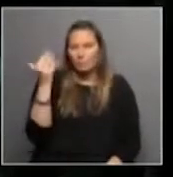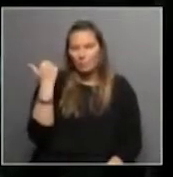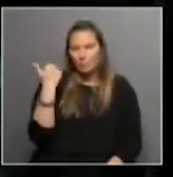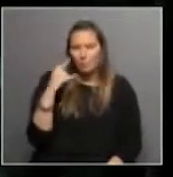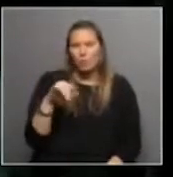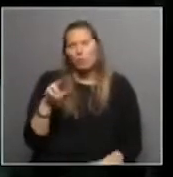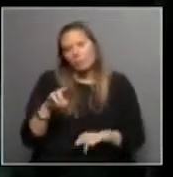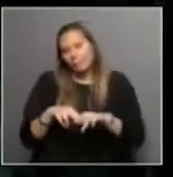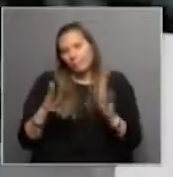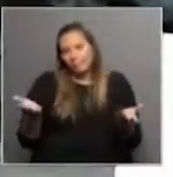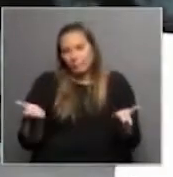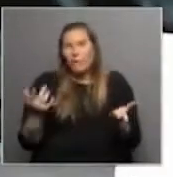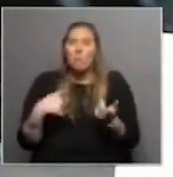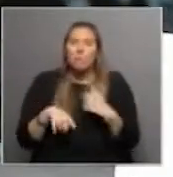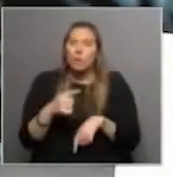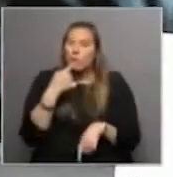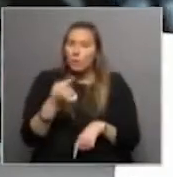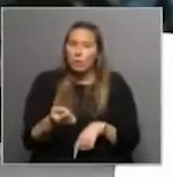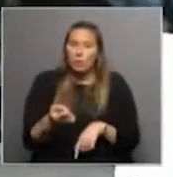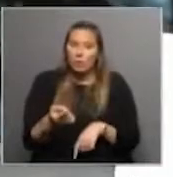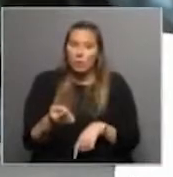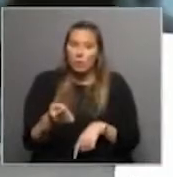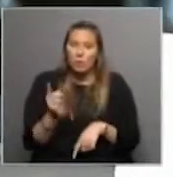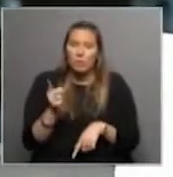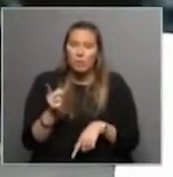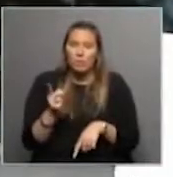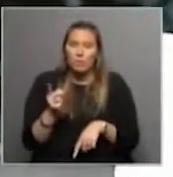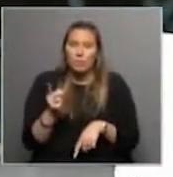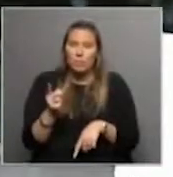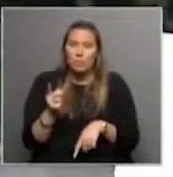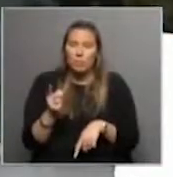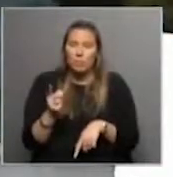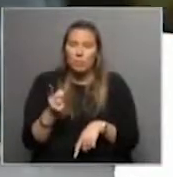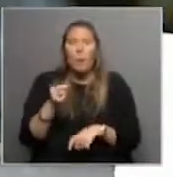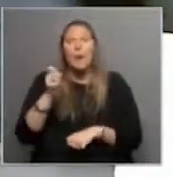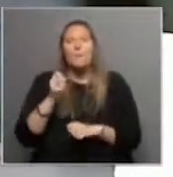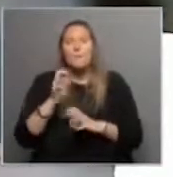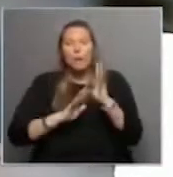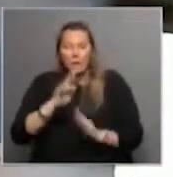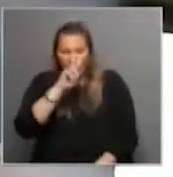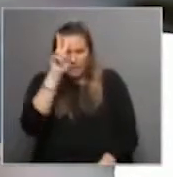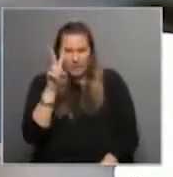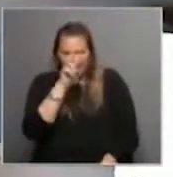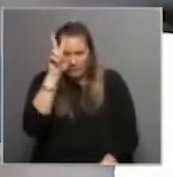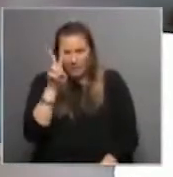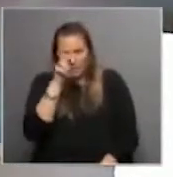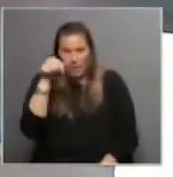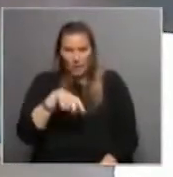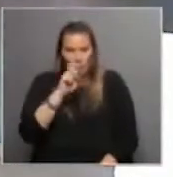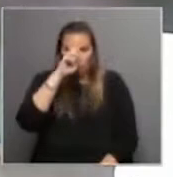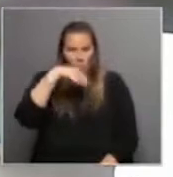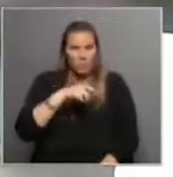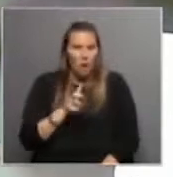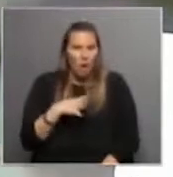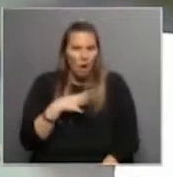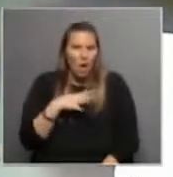poco que no lo tenemos más pero sugirió que teníamos que tener indígenas también en nuestro en nuestro Montevideo